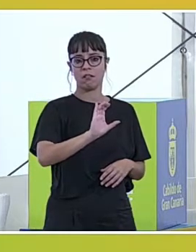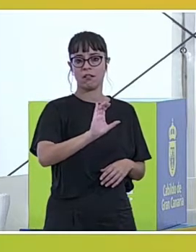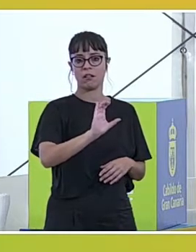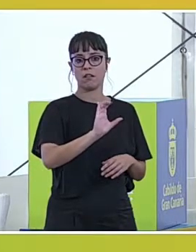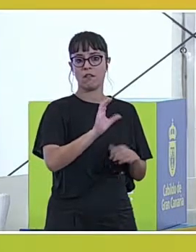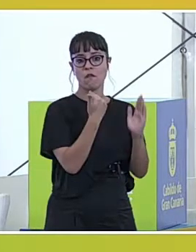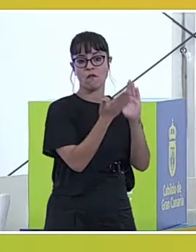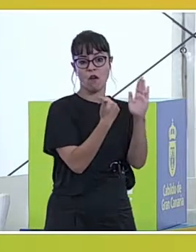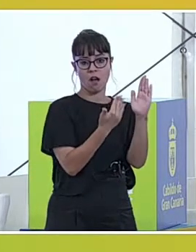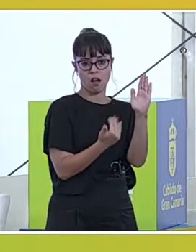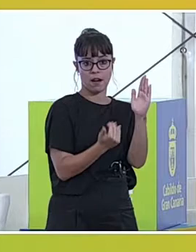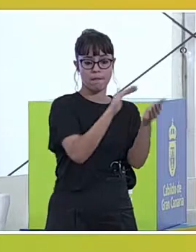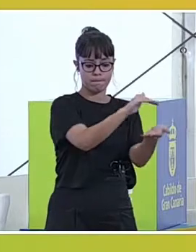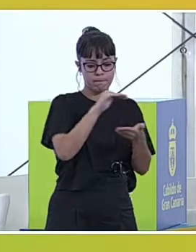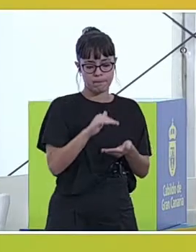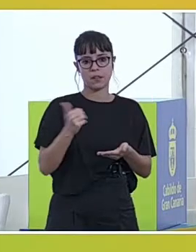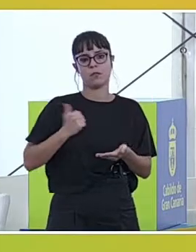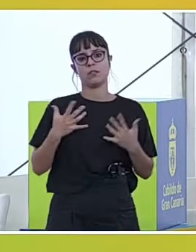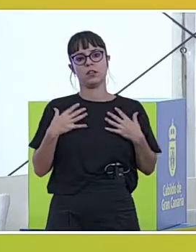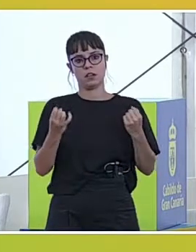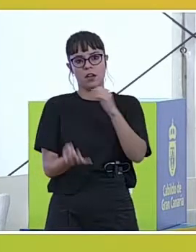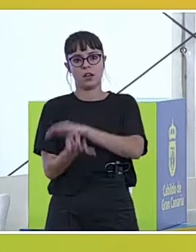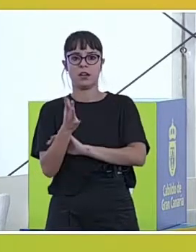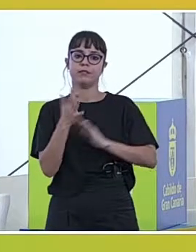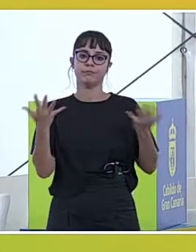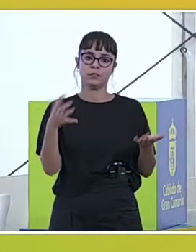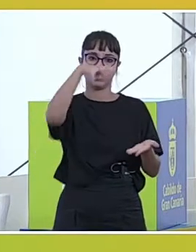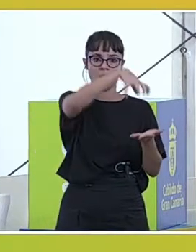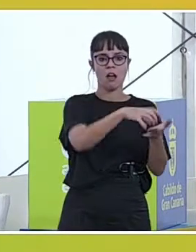así disminuir el consumo específico de la planta desaladora.